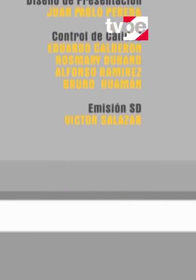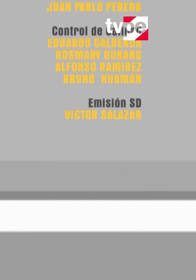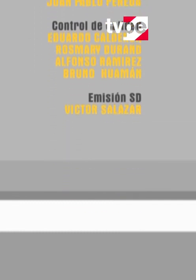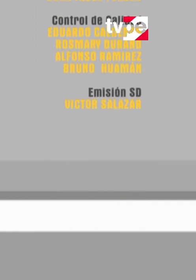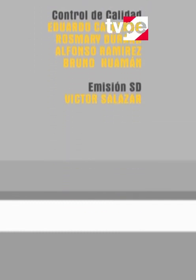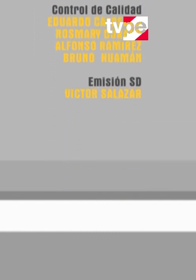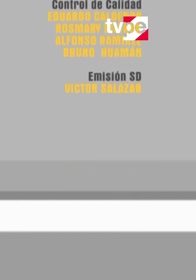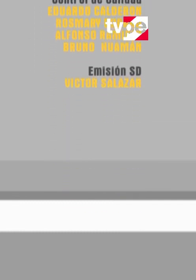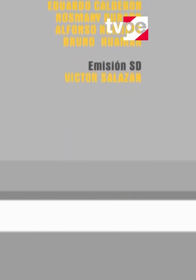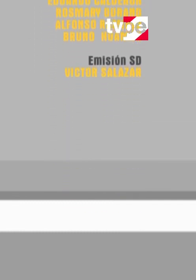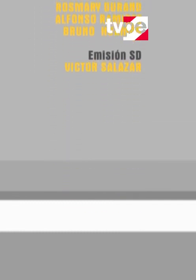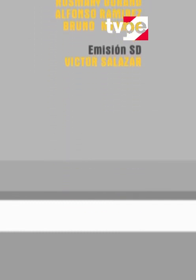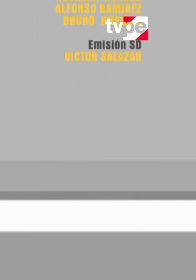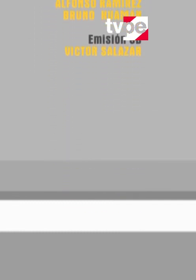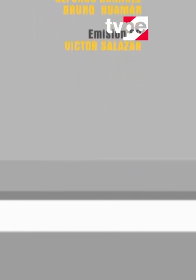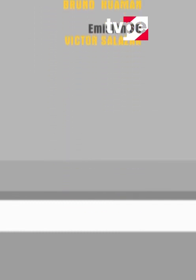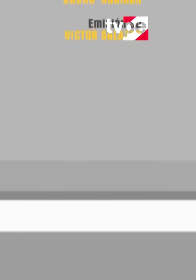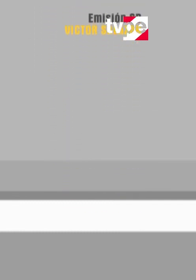¡Gracias!